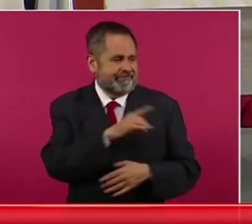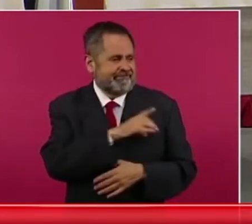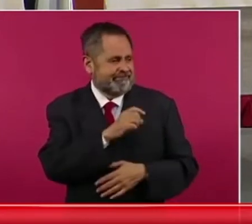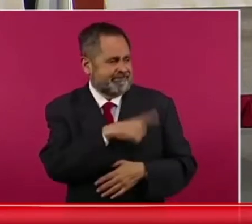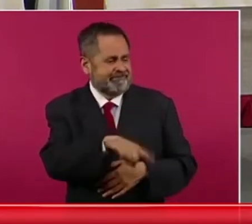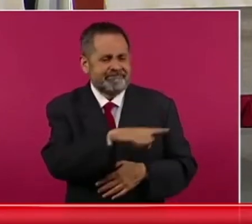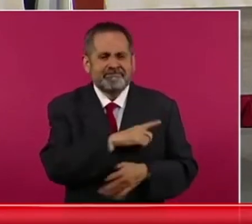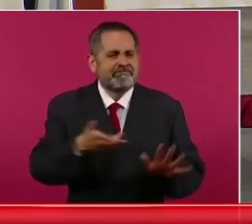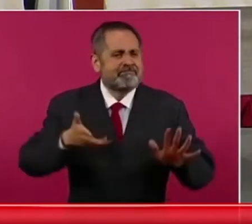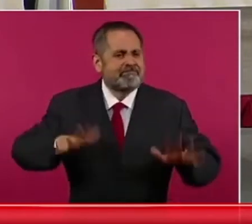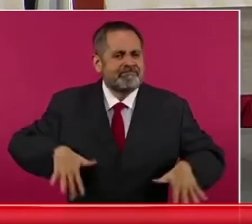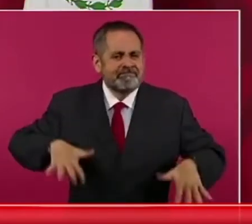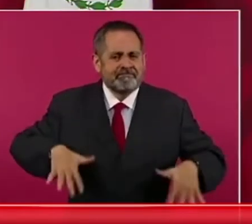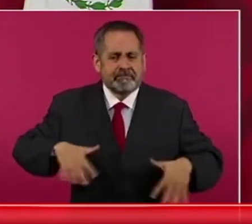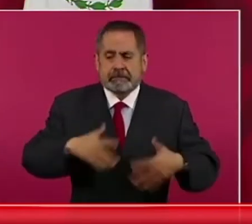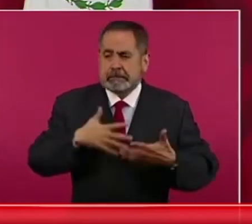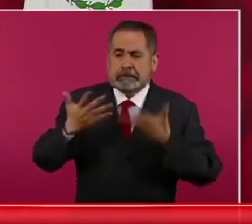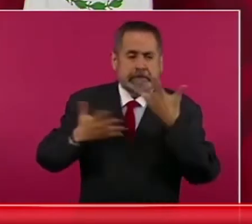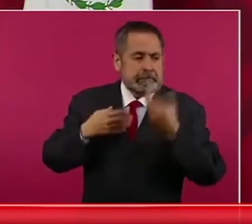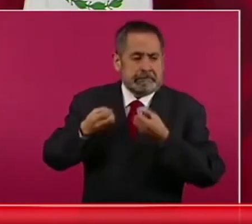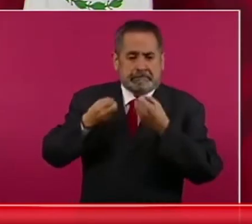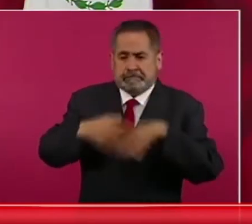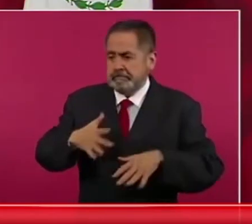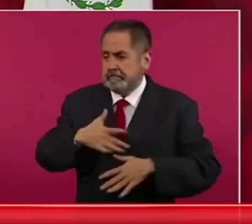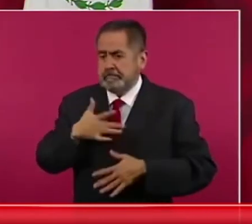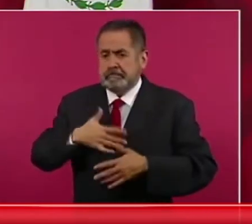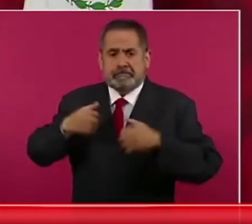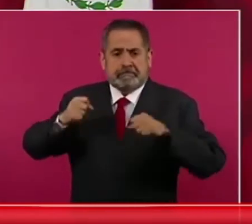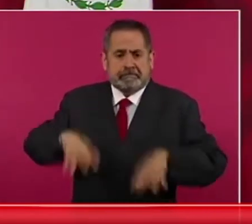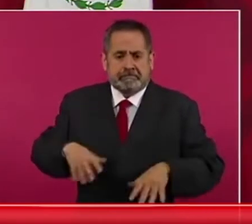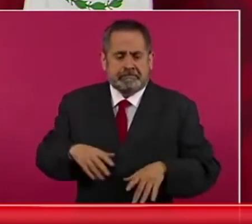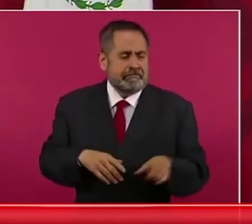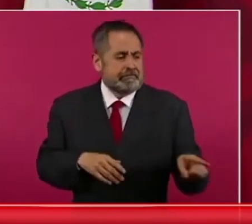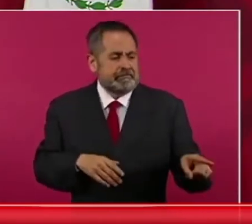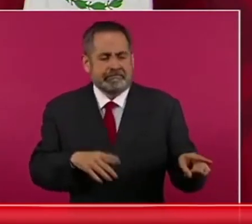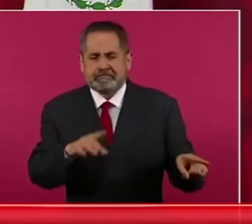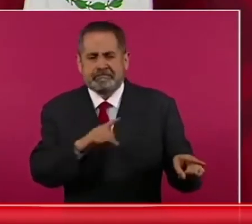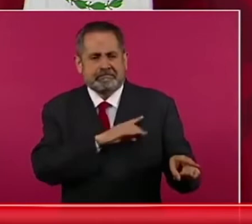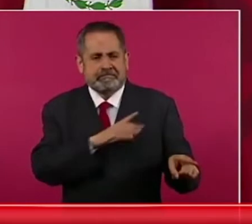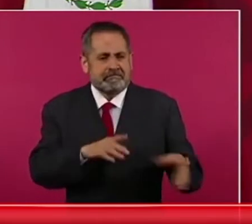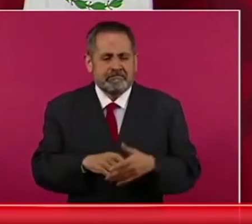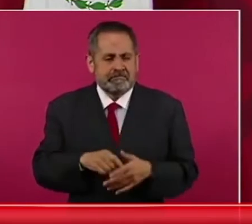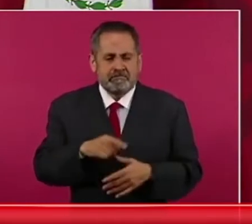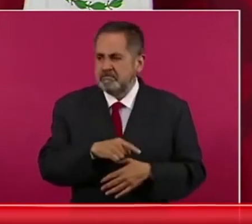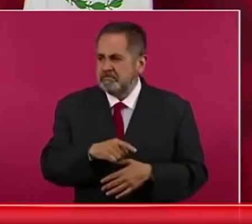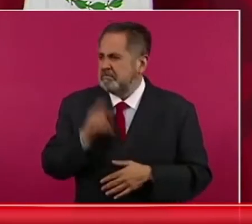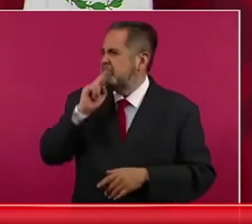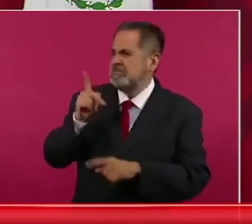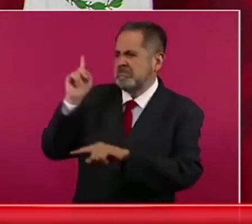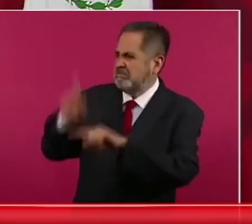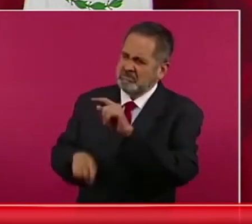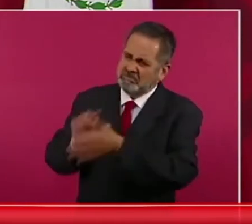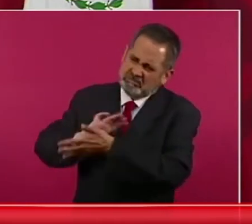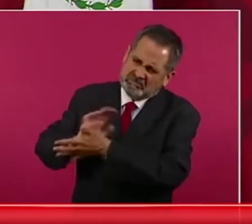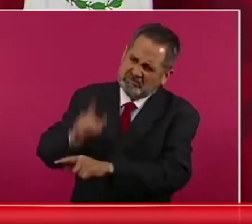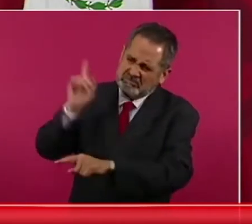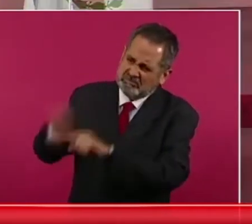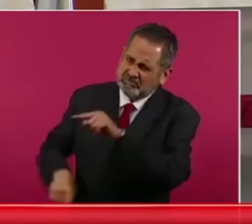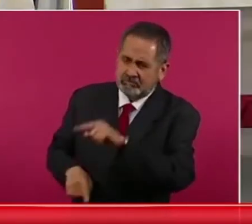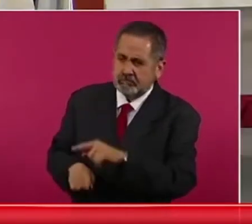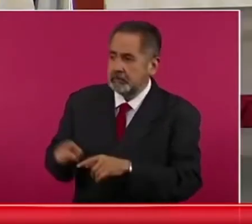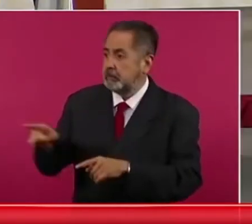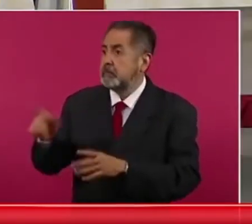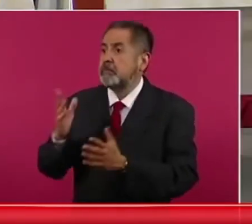cobarde de perder privilegios los lleva a tratar de aplastar a cualquiera que